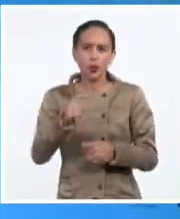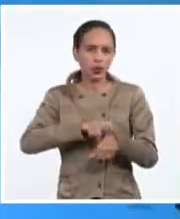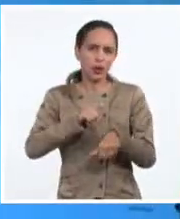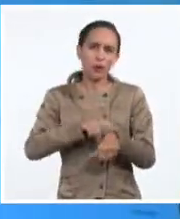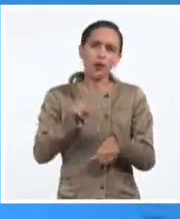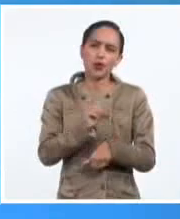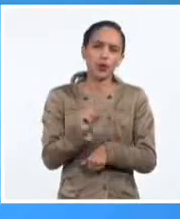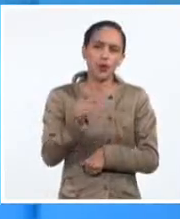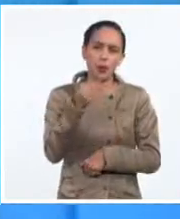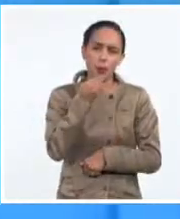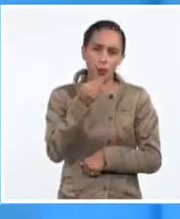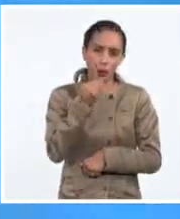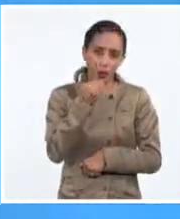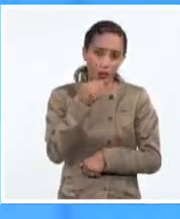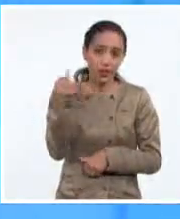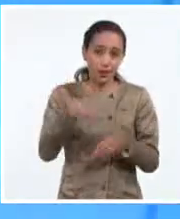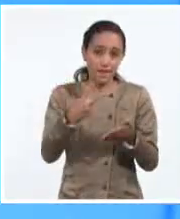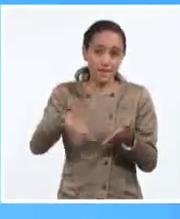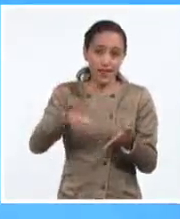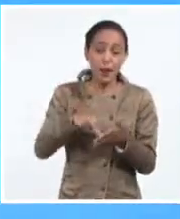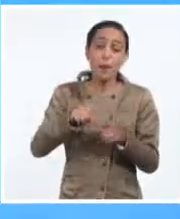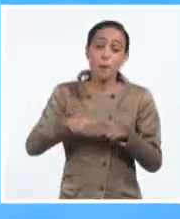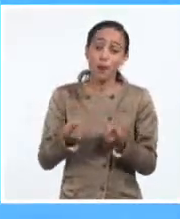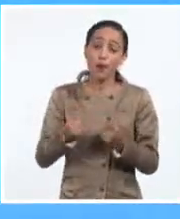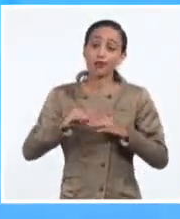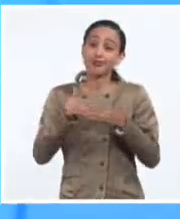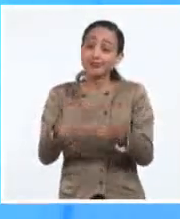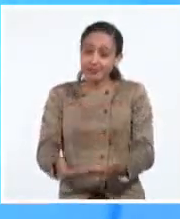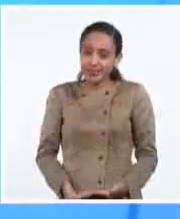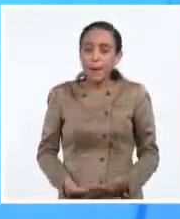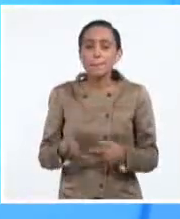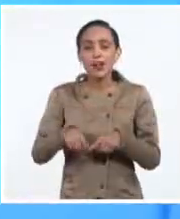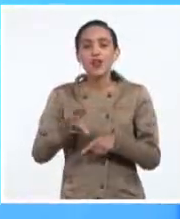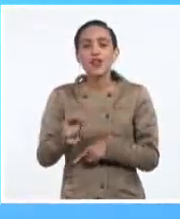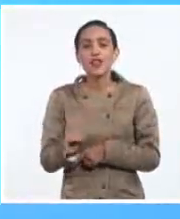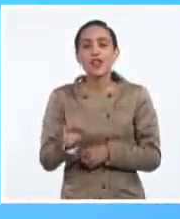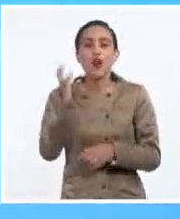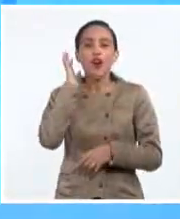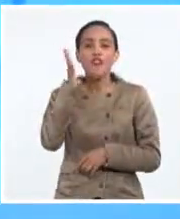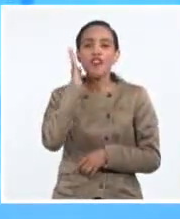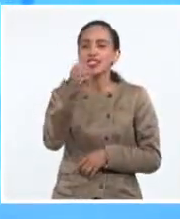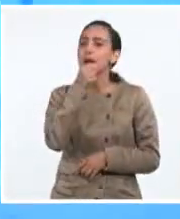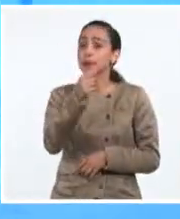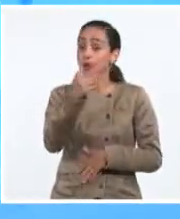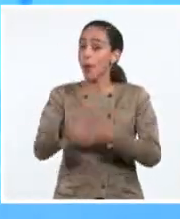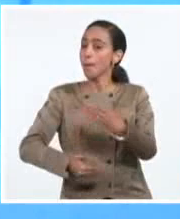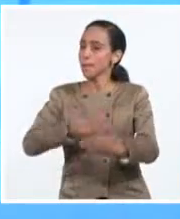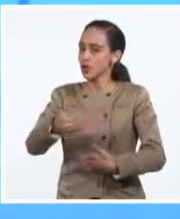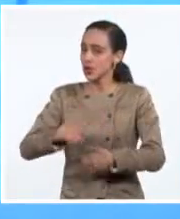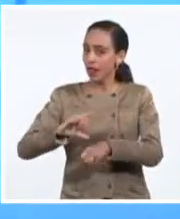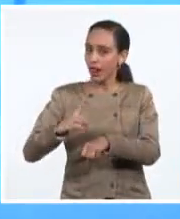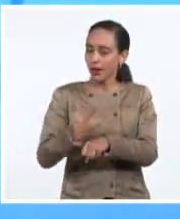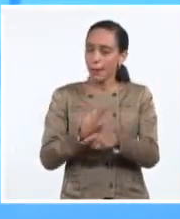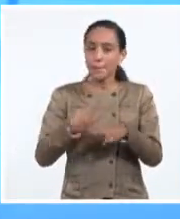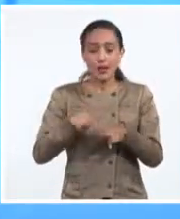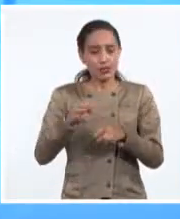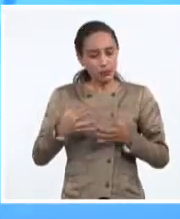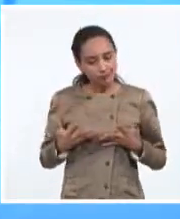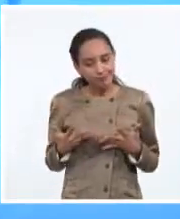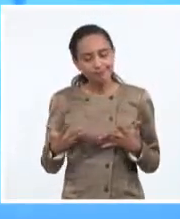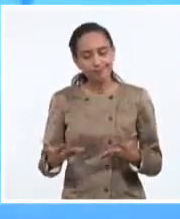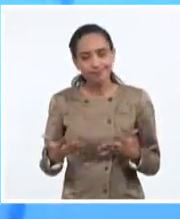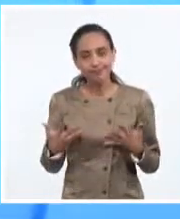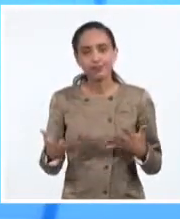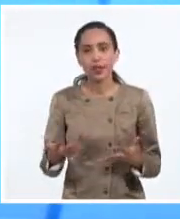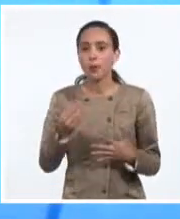tiempo debido a su maternidad, dijo en conferencia de prensa que ha sido un proceso largo, pero de completa dedicación y entrega